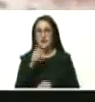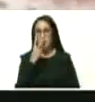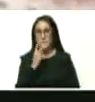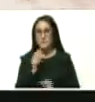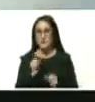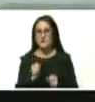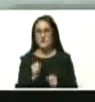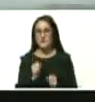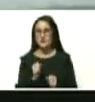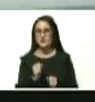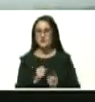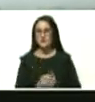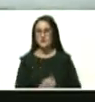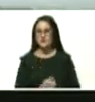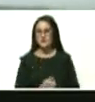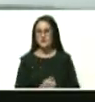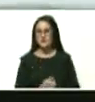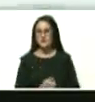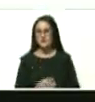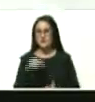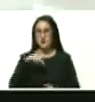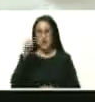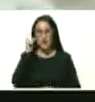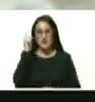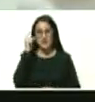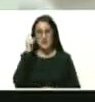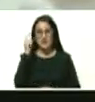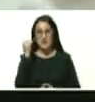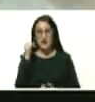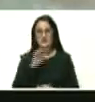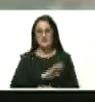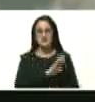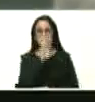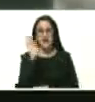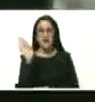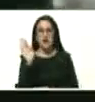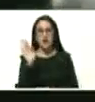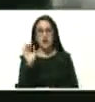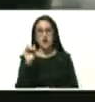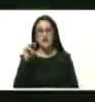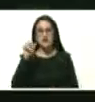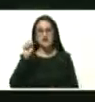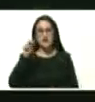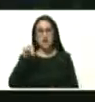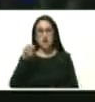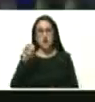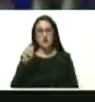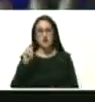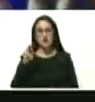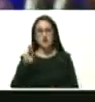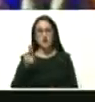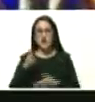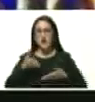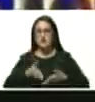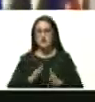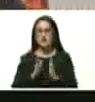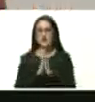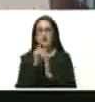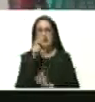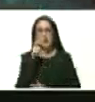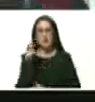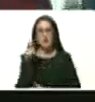pobres. Un día como hoy, bajo el cielo de Isnotú, nació nuestro santo del